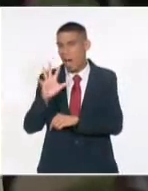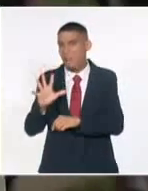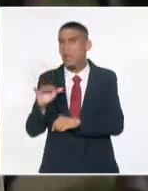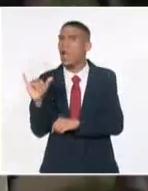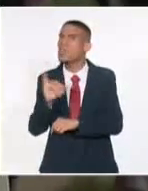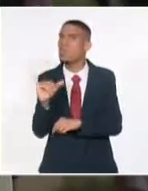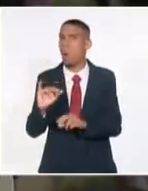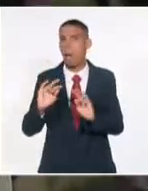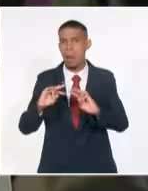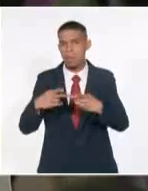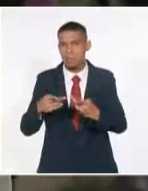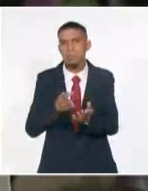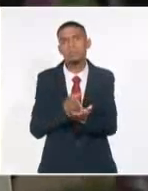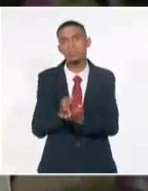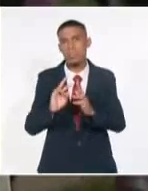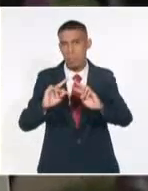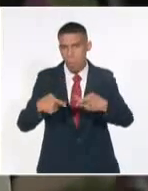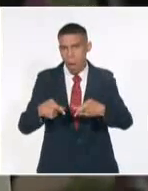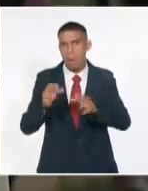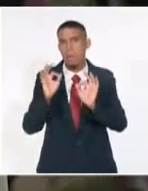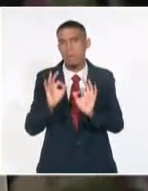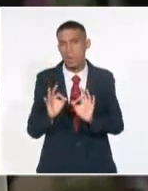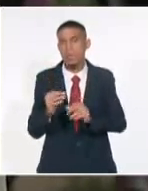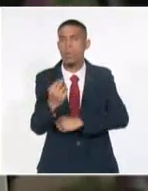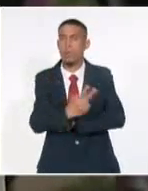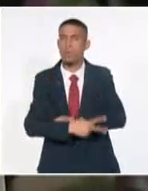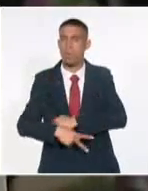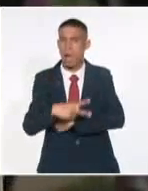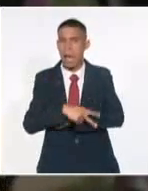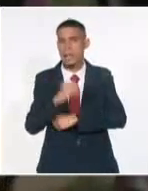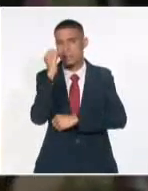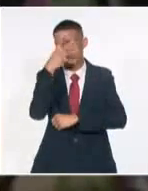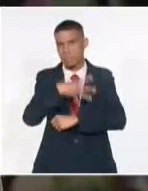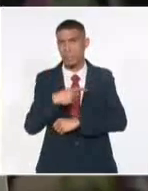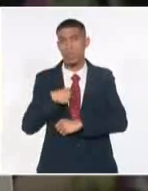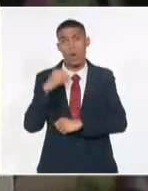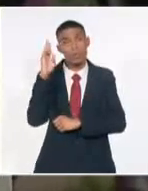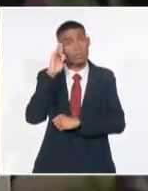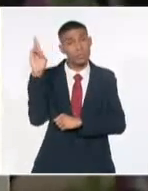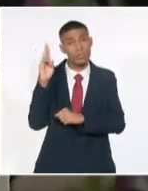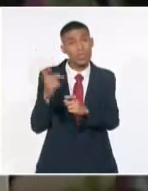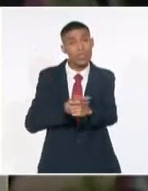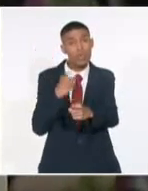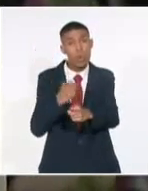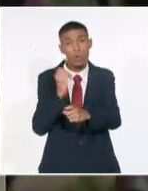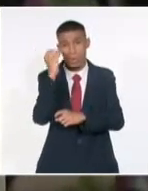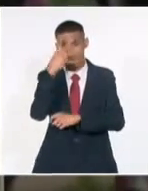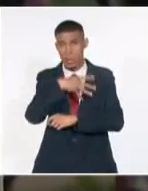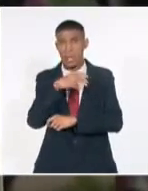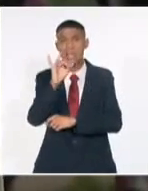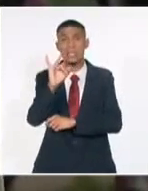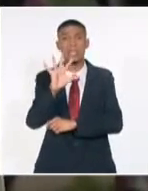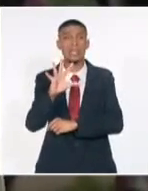Y yo quiero recordar historia de la lucha palestina hace 75 años.